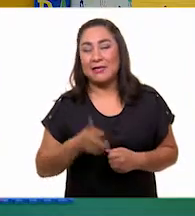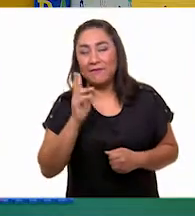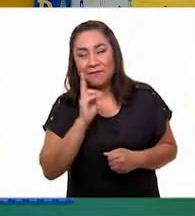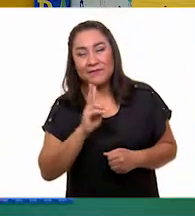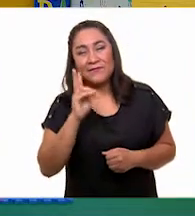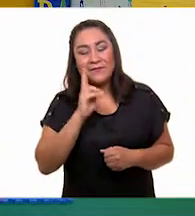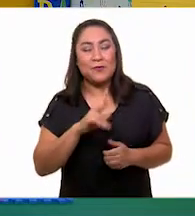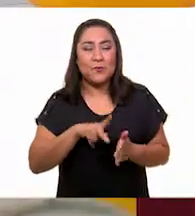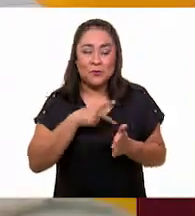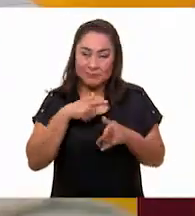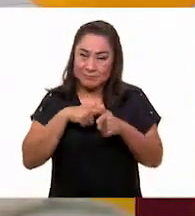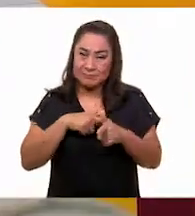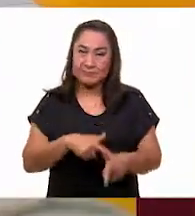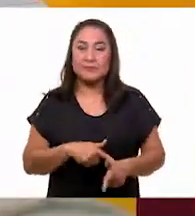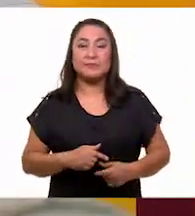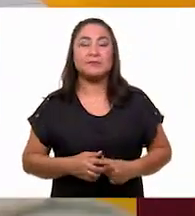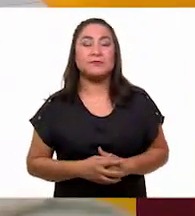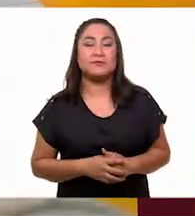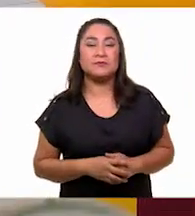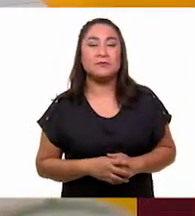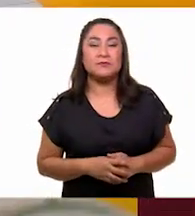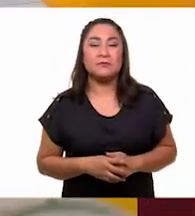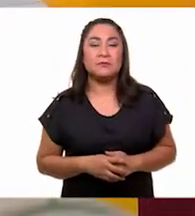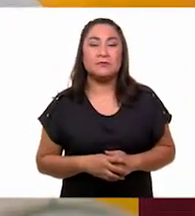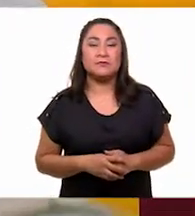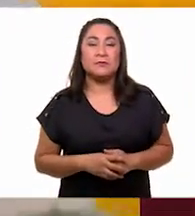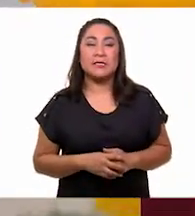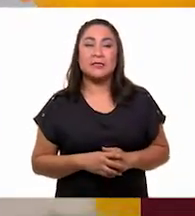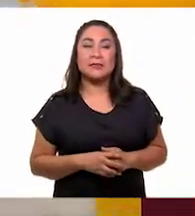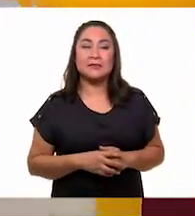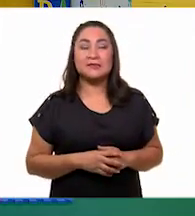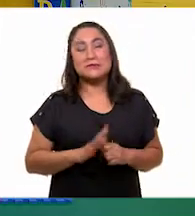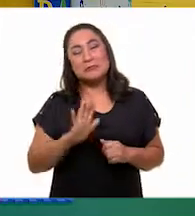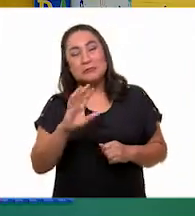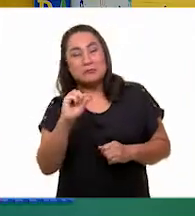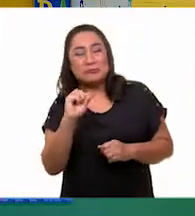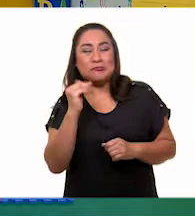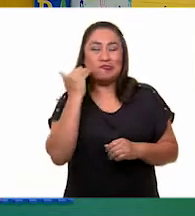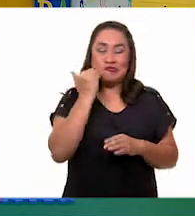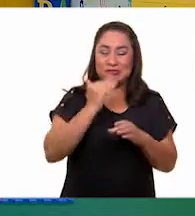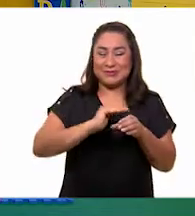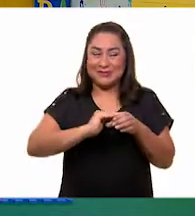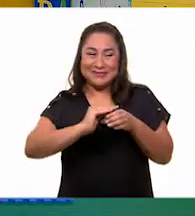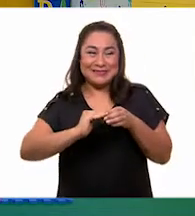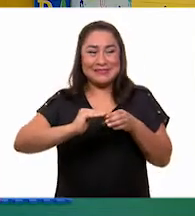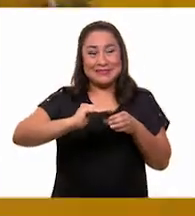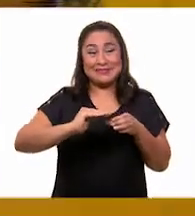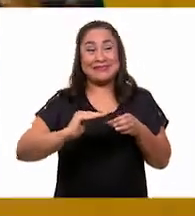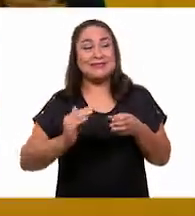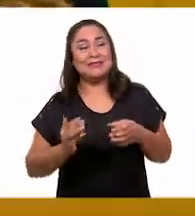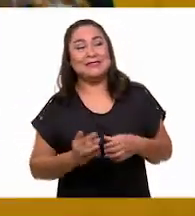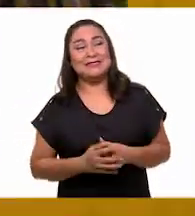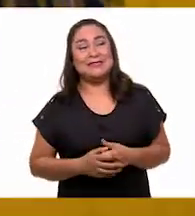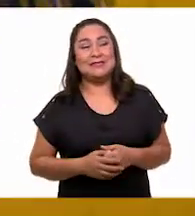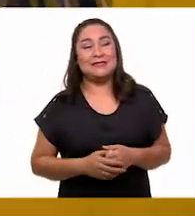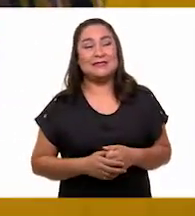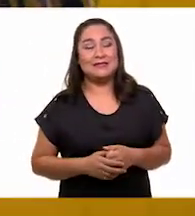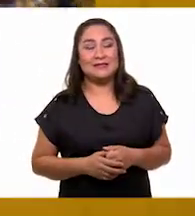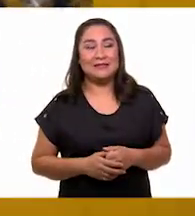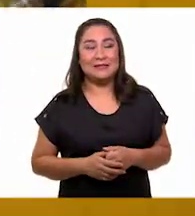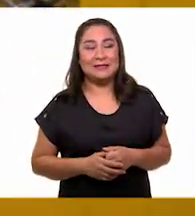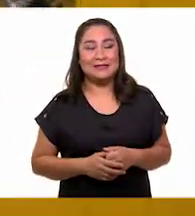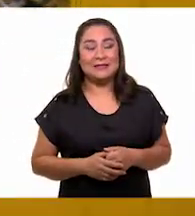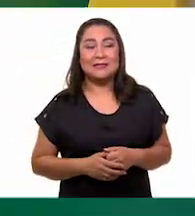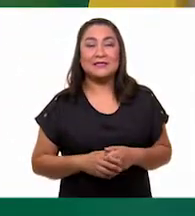ver, ¿cómo ¿listo? Está aquí? Bueno, está un poco irregular la forma porque hay que no tratar es una de... sola